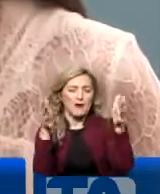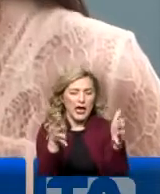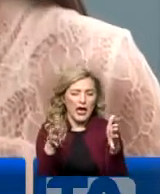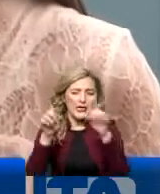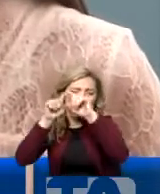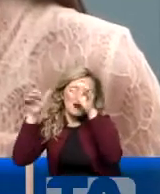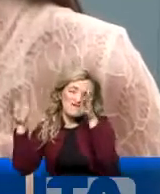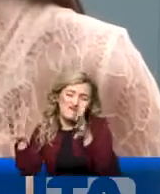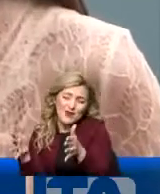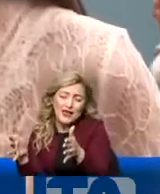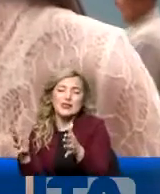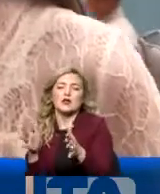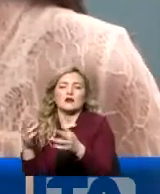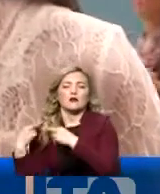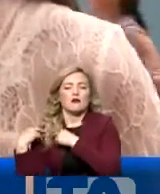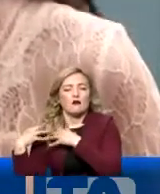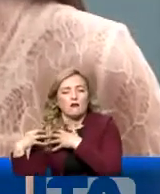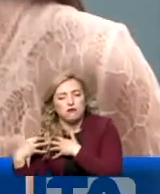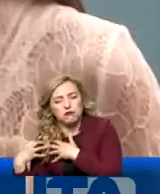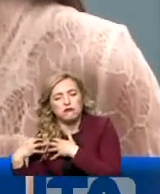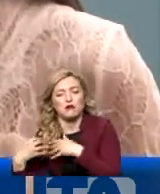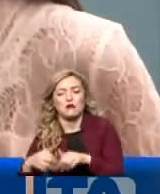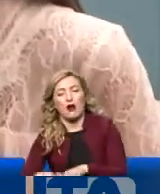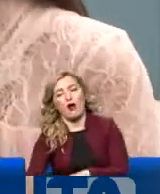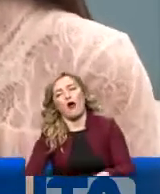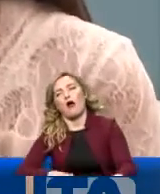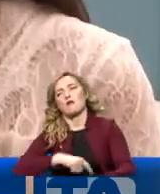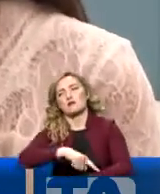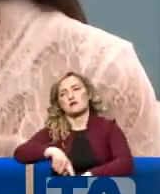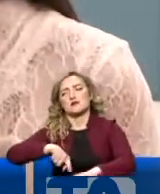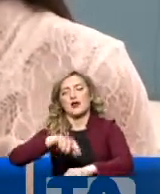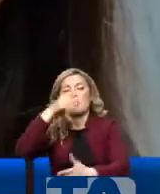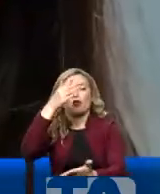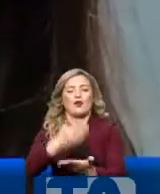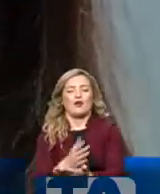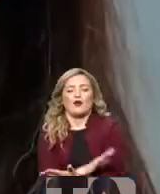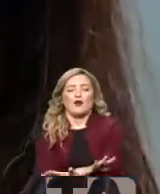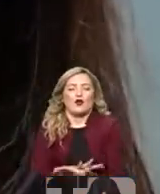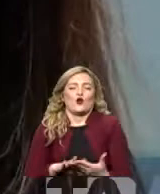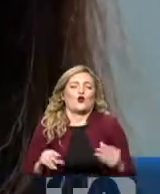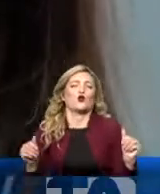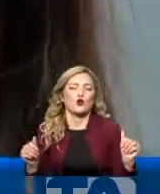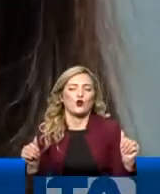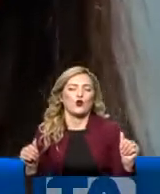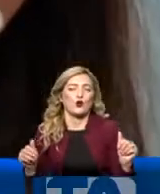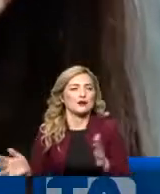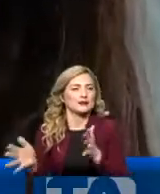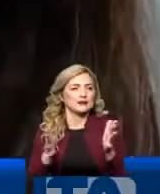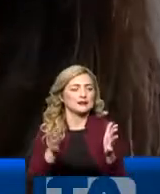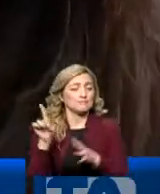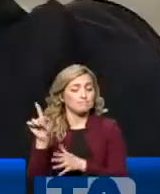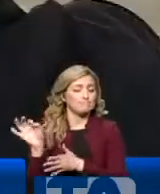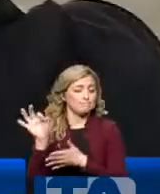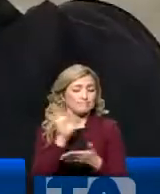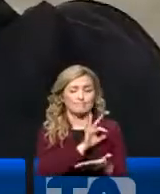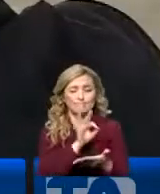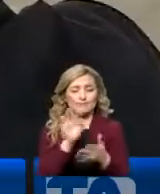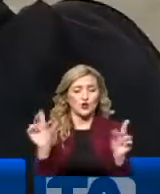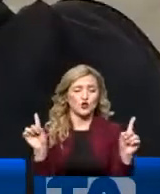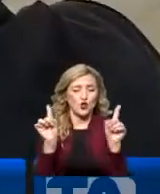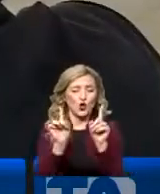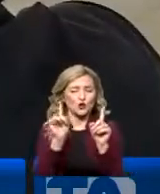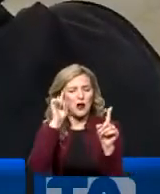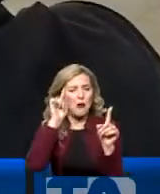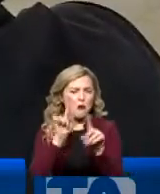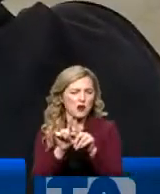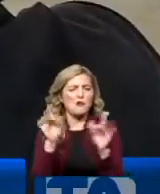empresas, eso quita una carga burocrática, tramitológica que se hace pesada. Los representantes de ambos sectores coinciden, sin embargo, que hay